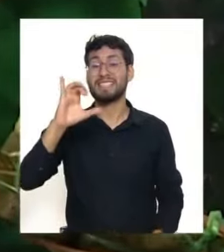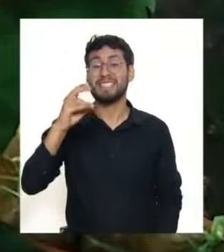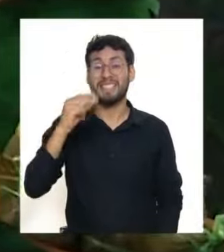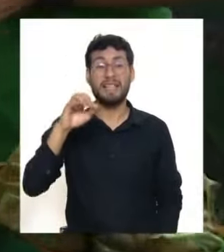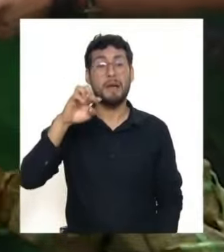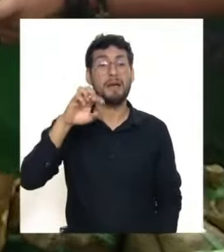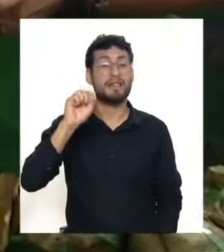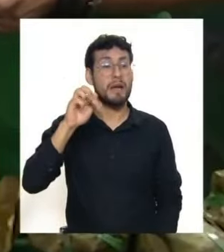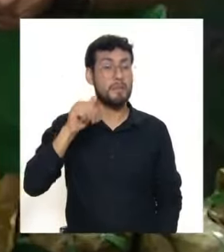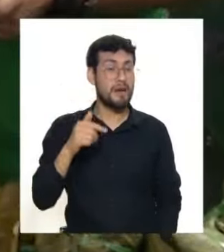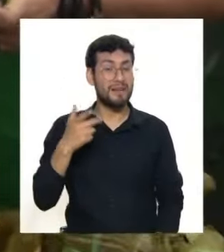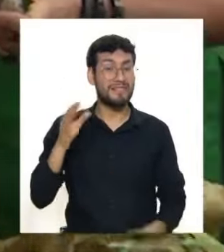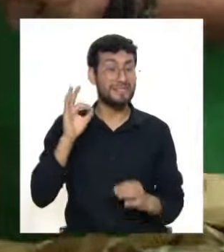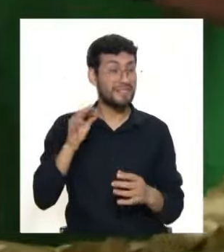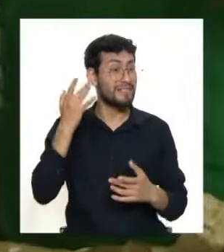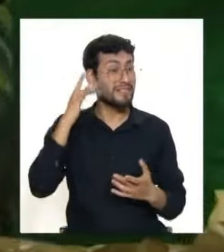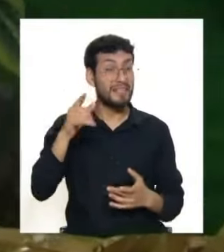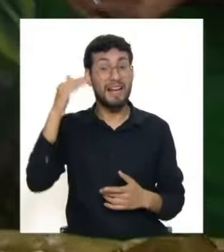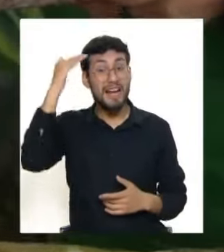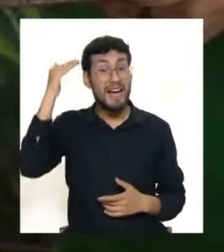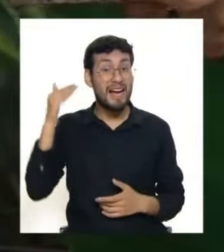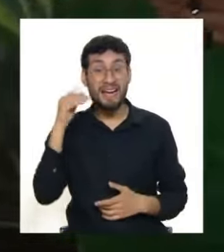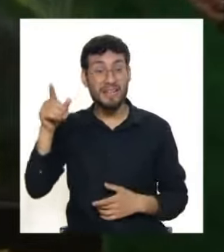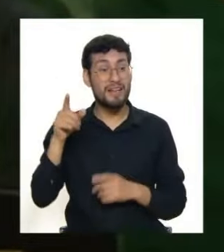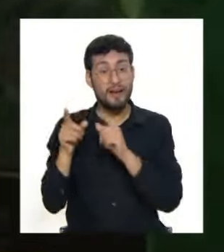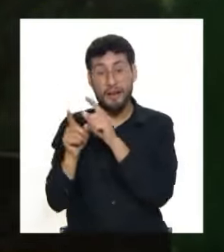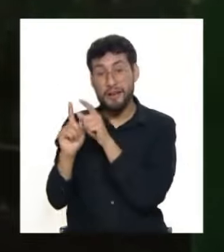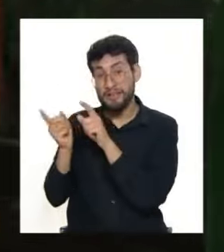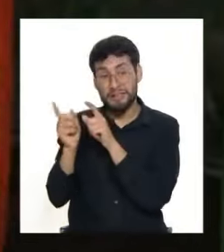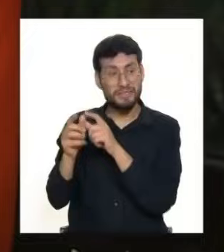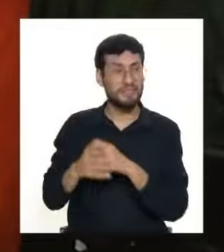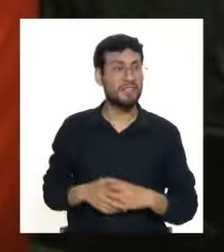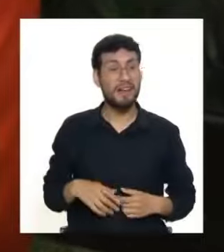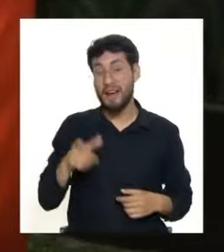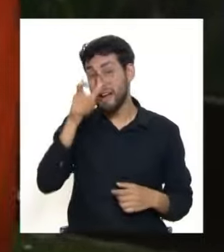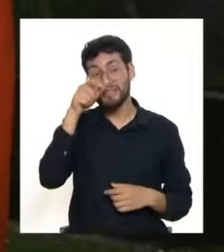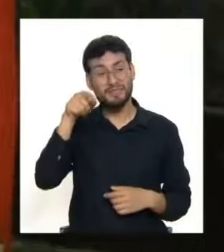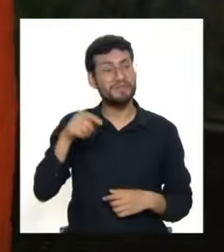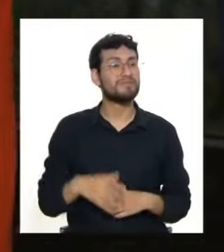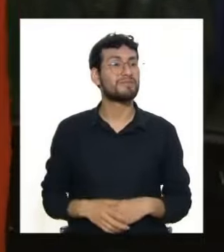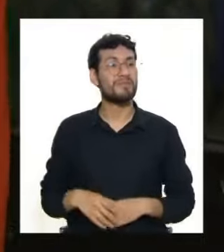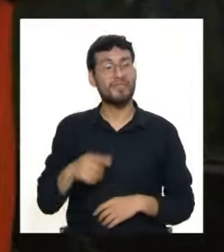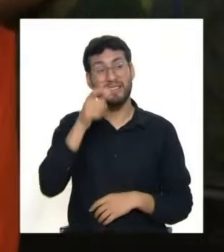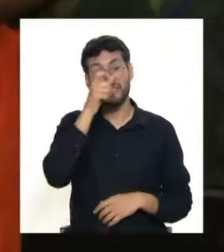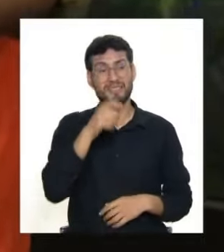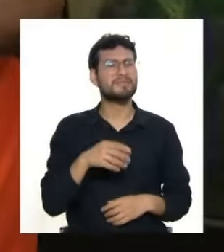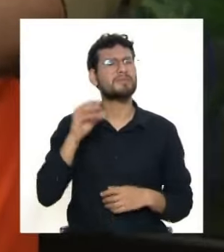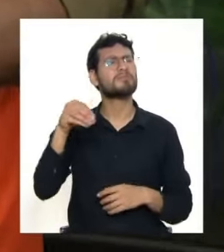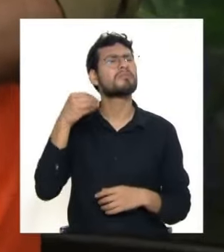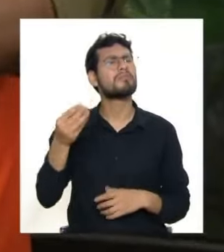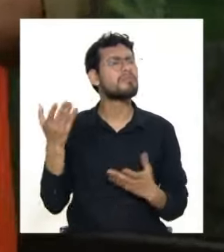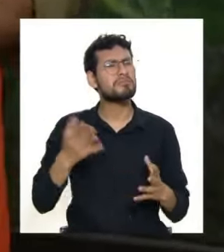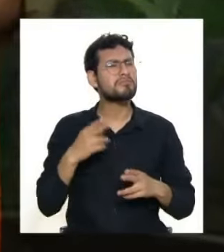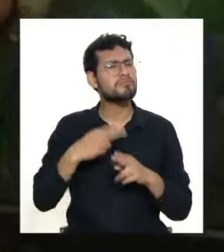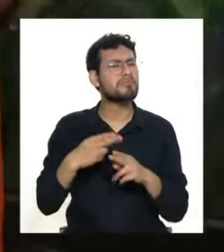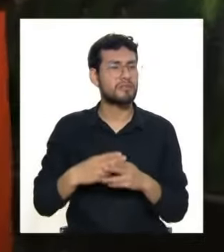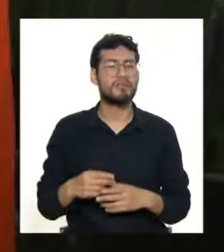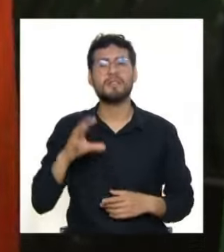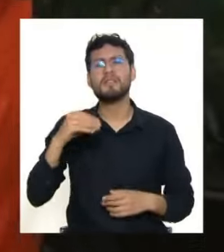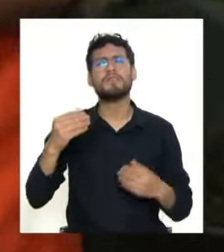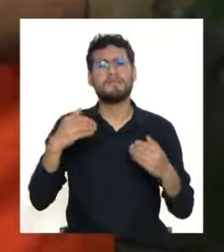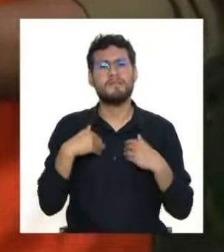significa... como la canción. Mira, sí. Mira, esta es la cabecita y esta es la colita. ¡Hormiga! Las hormigas psiquizapas. ¿Por qué se dice psiquizapa?